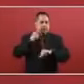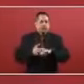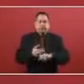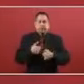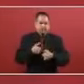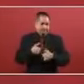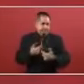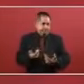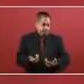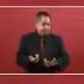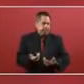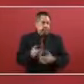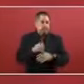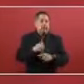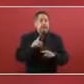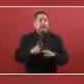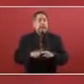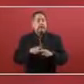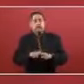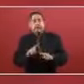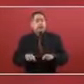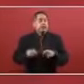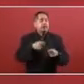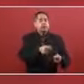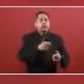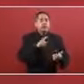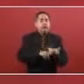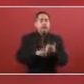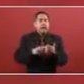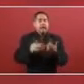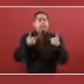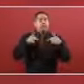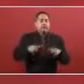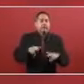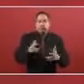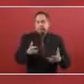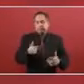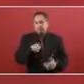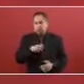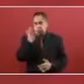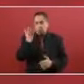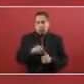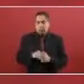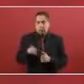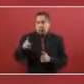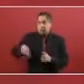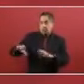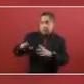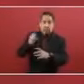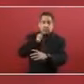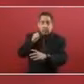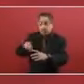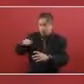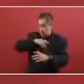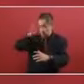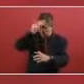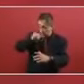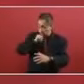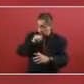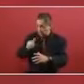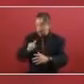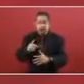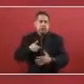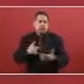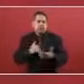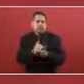sobre quién podría ser representante. si no se ponen de acuerdo en el Senado.